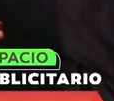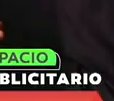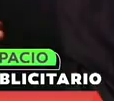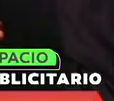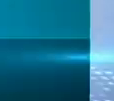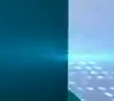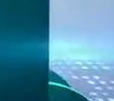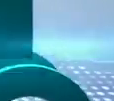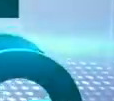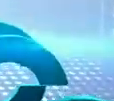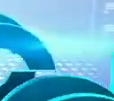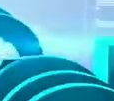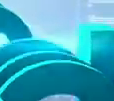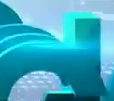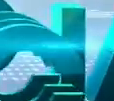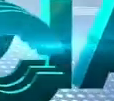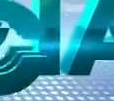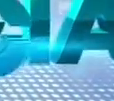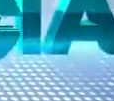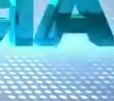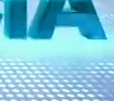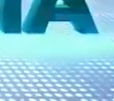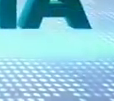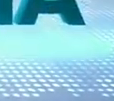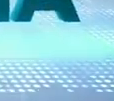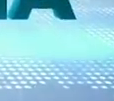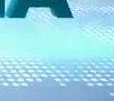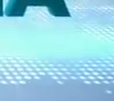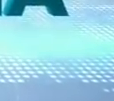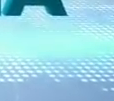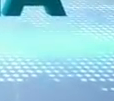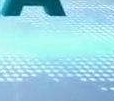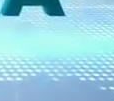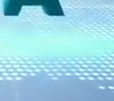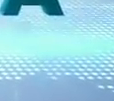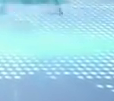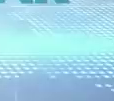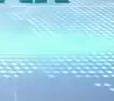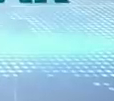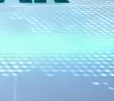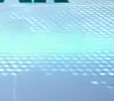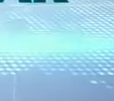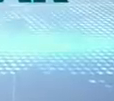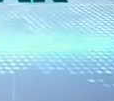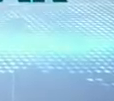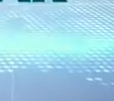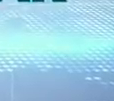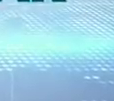We'll be right back.